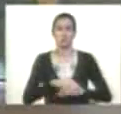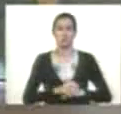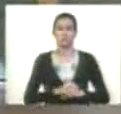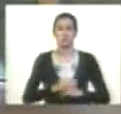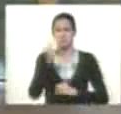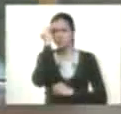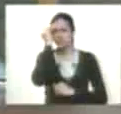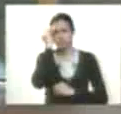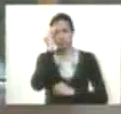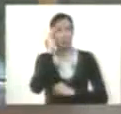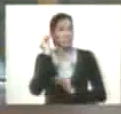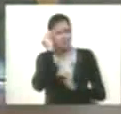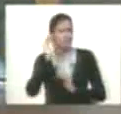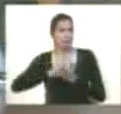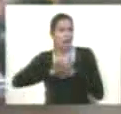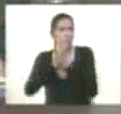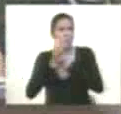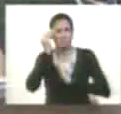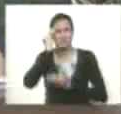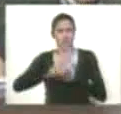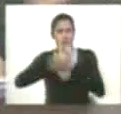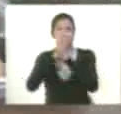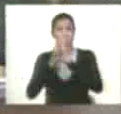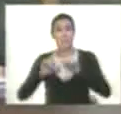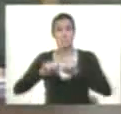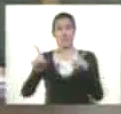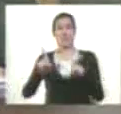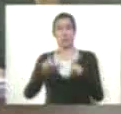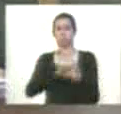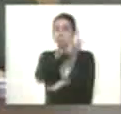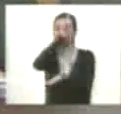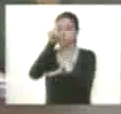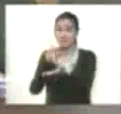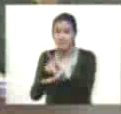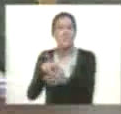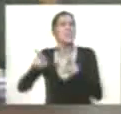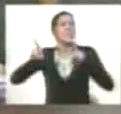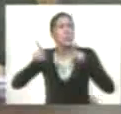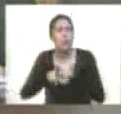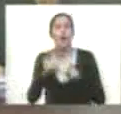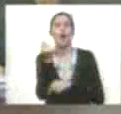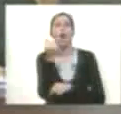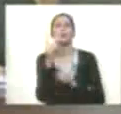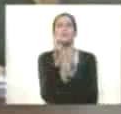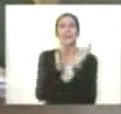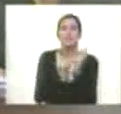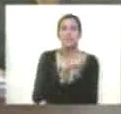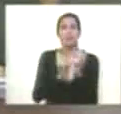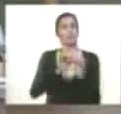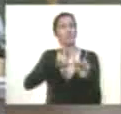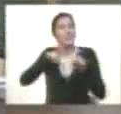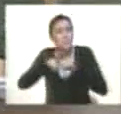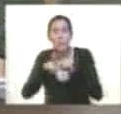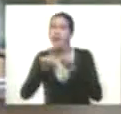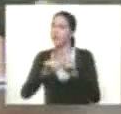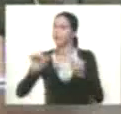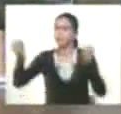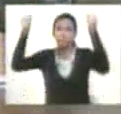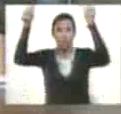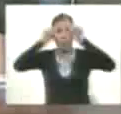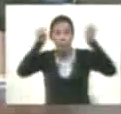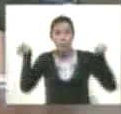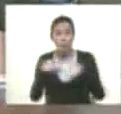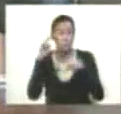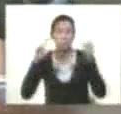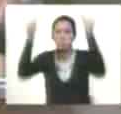que uno pensaba que no iba a haber más nunca. Cuando llegaron al Palacio de Miraflores el 11 de abril hicieron lo mismo. Mandaron el cuadro histórico de Bolívar